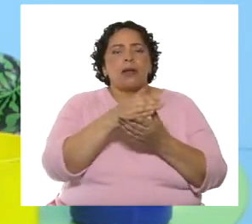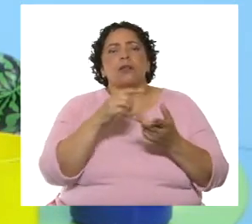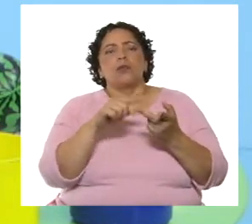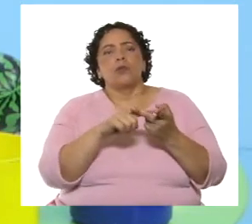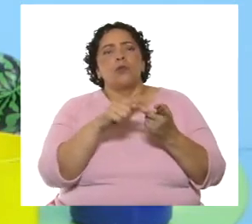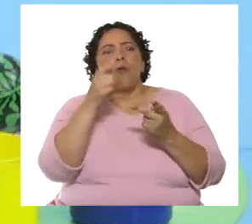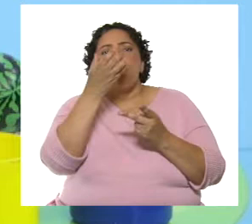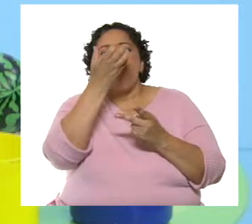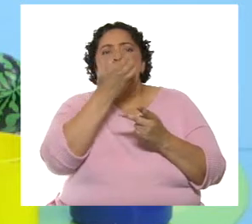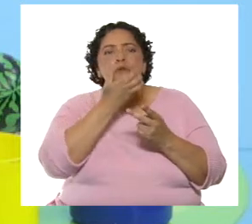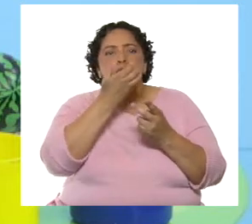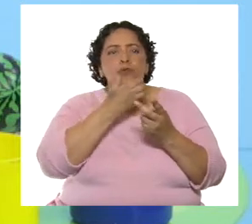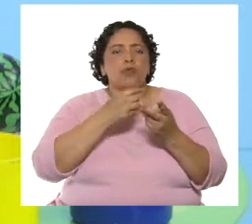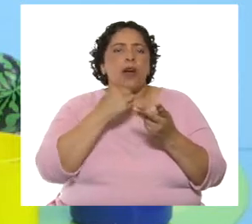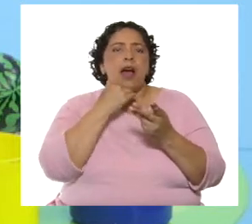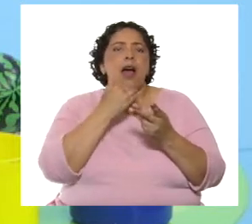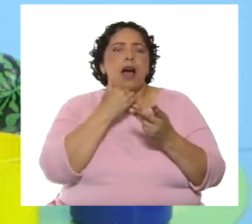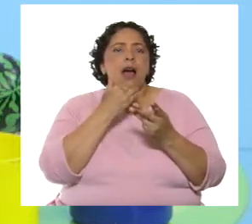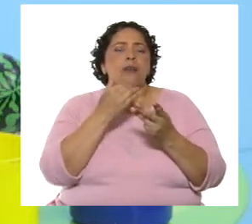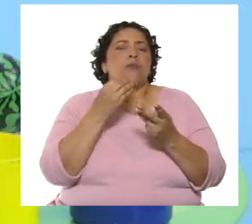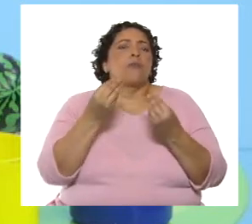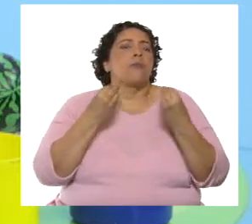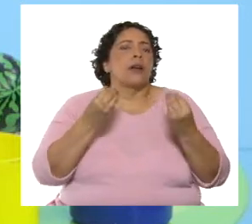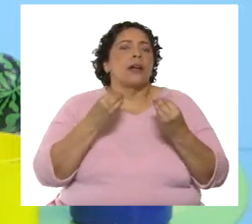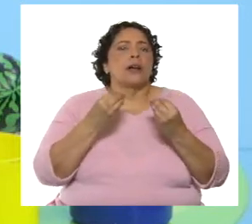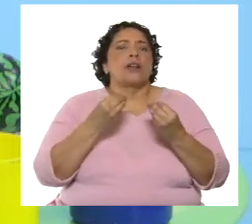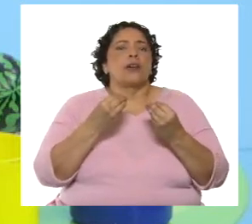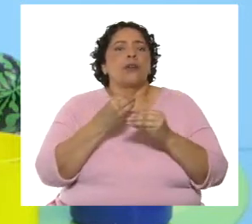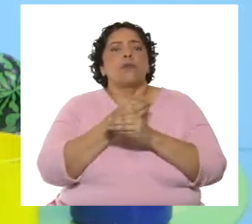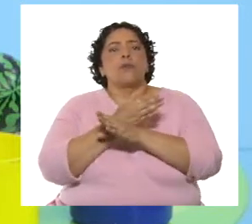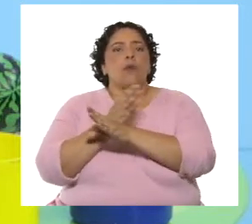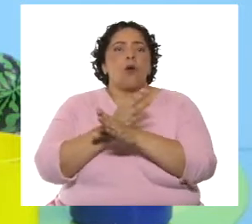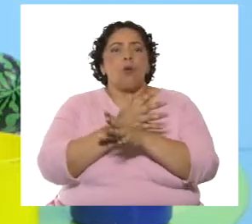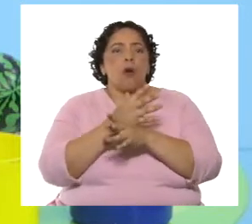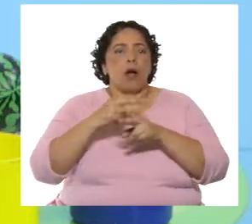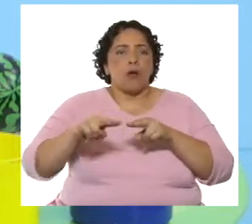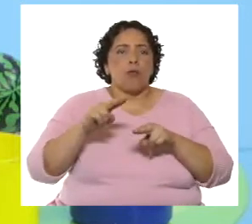una fruta, cualquier, ¿para qué? Para jugar con los niños